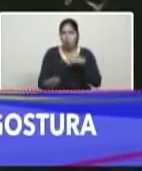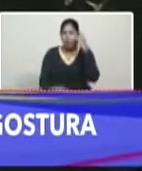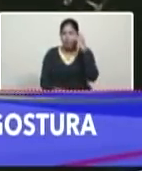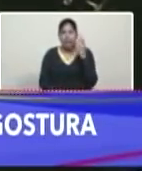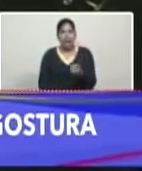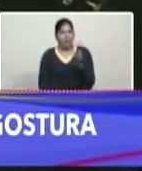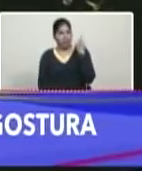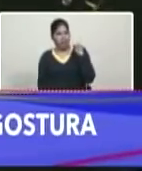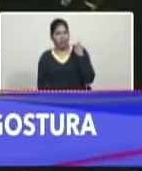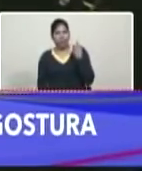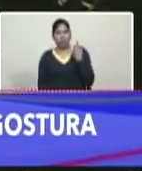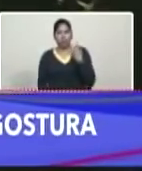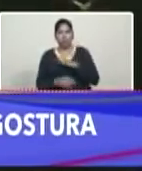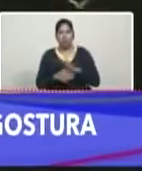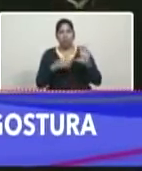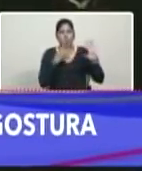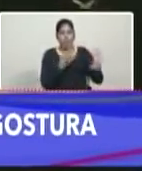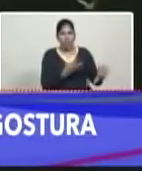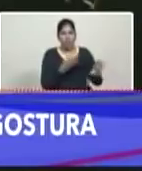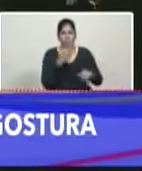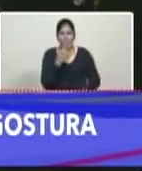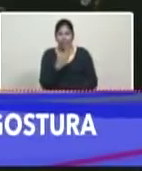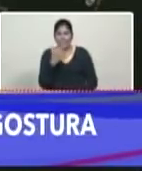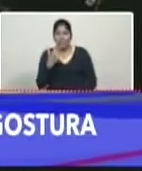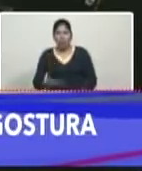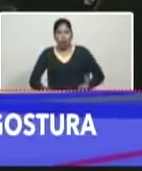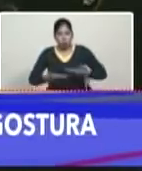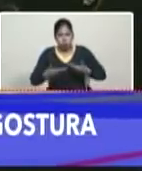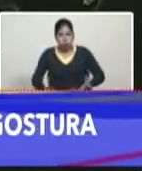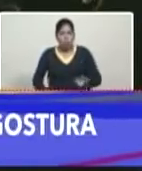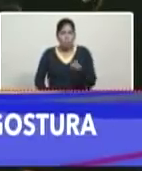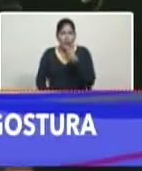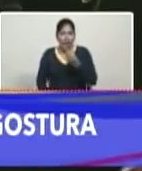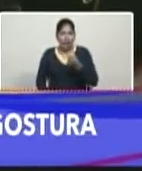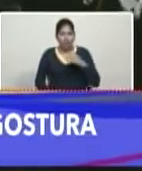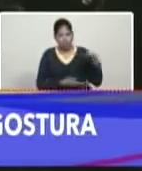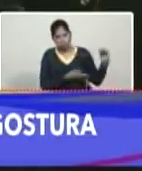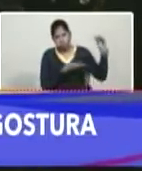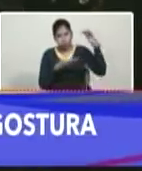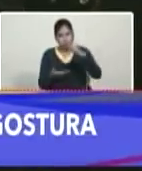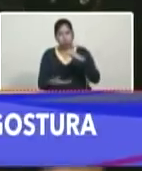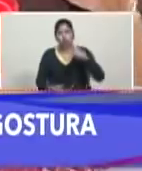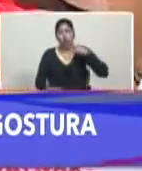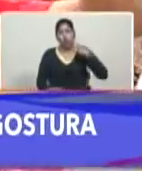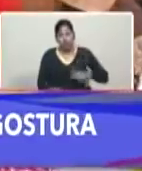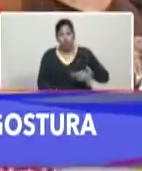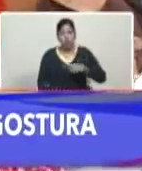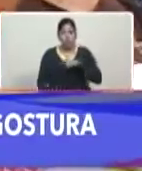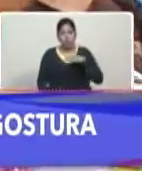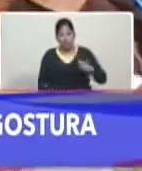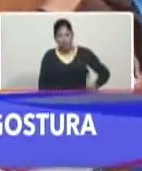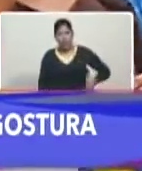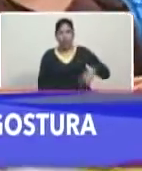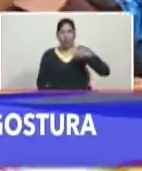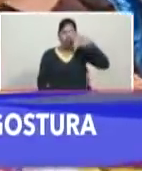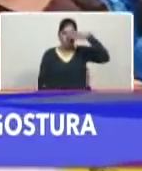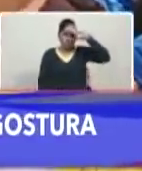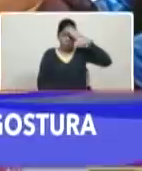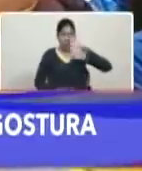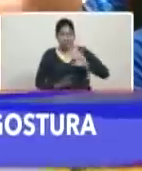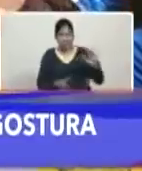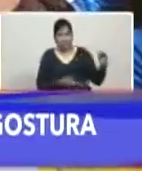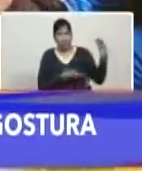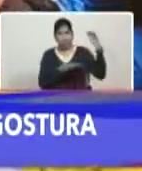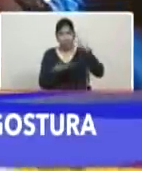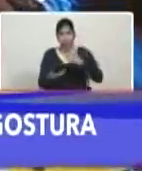llegaron 933 toneladas de medicina de China, Rusia y Cuba. Y las